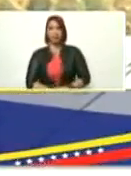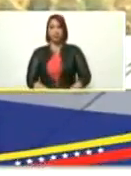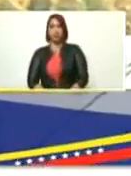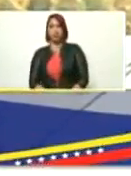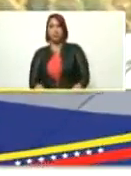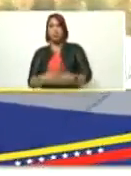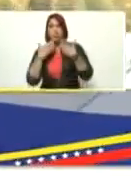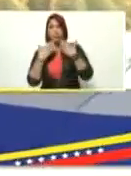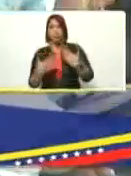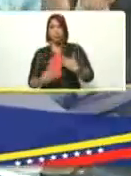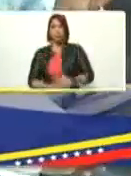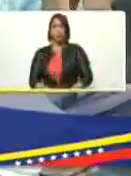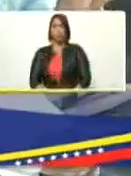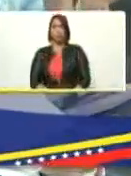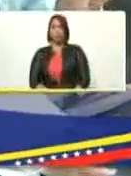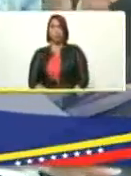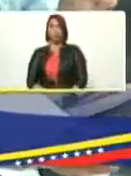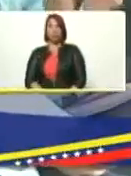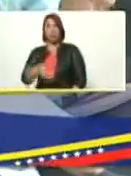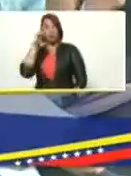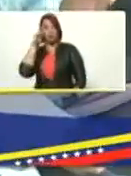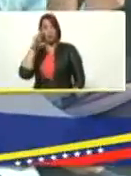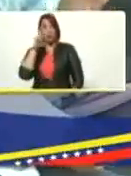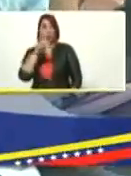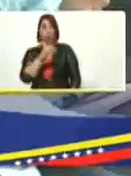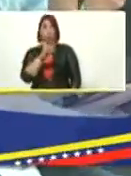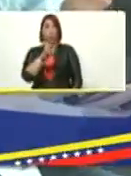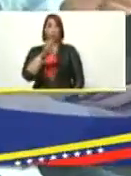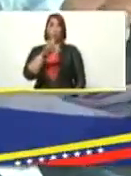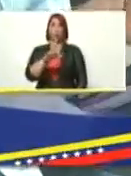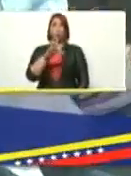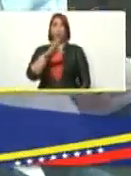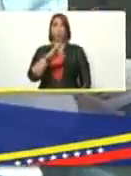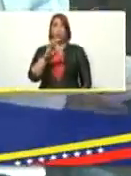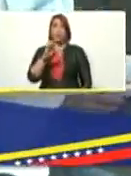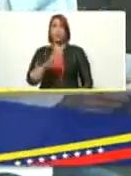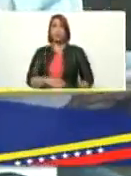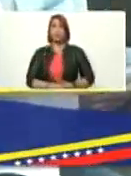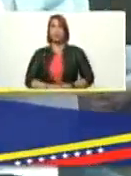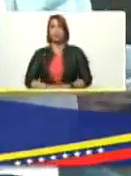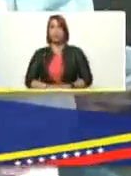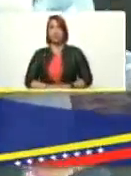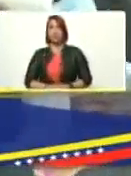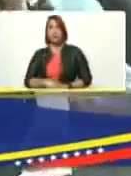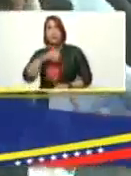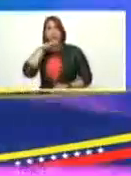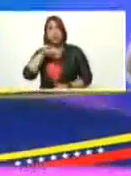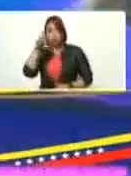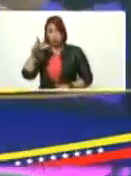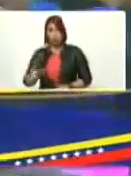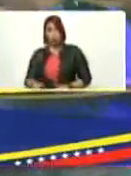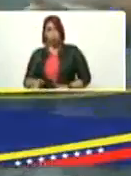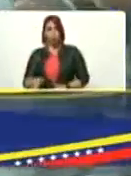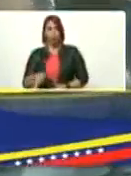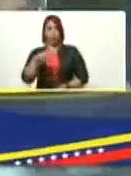Muchas gracias a la profesora Dulce Marrufo, historiadora de